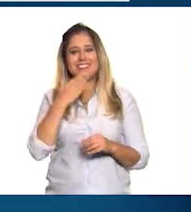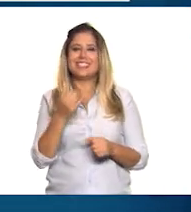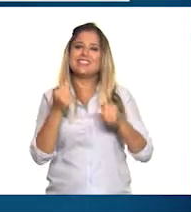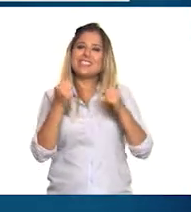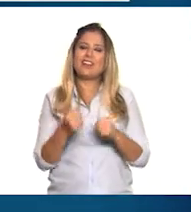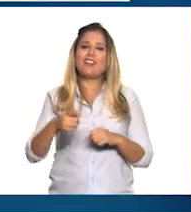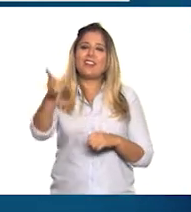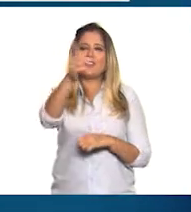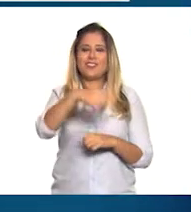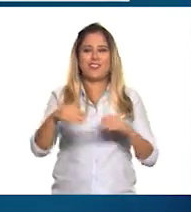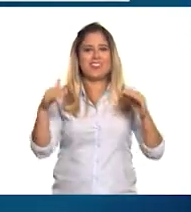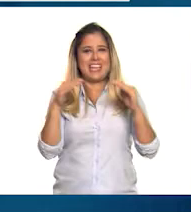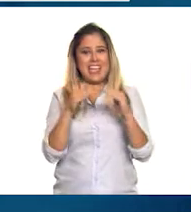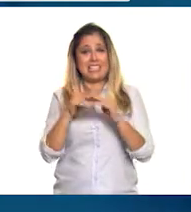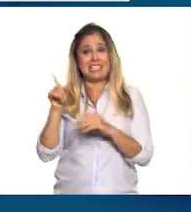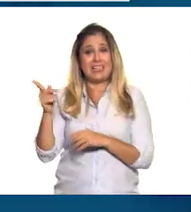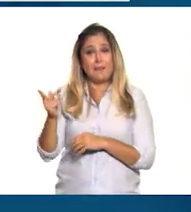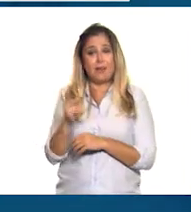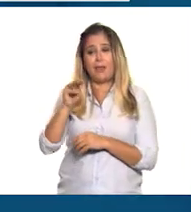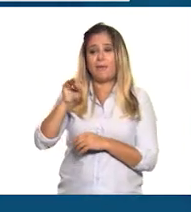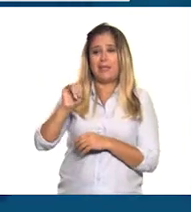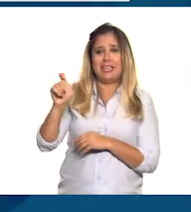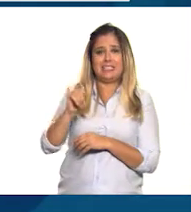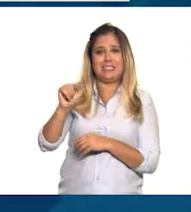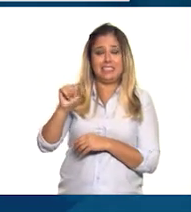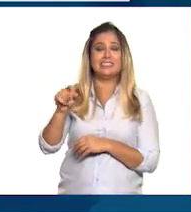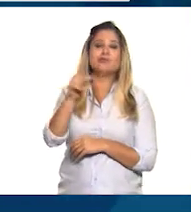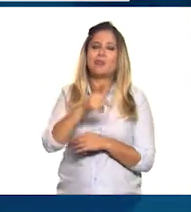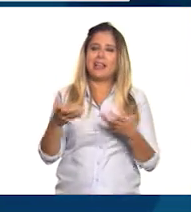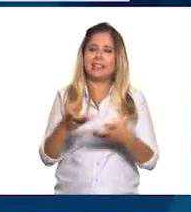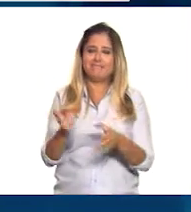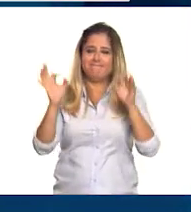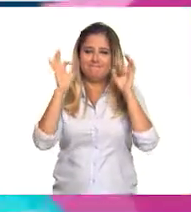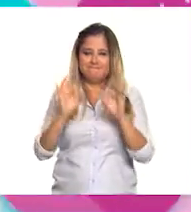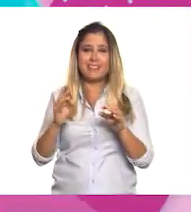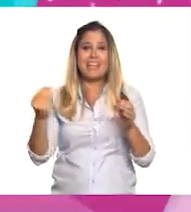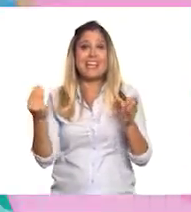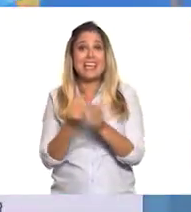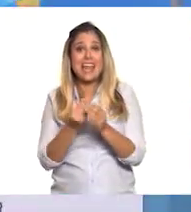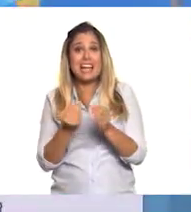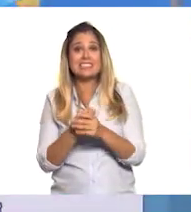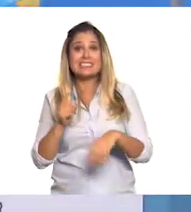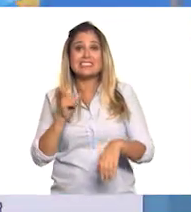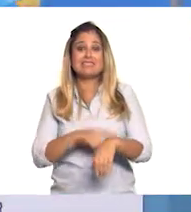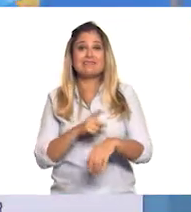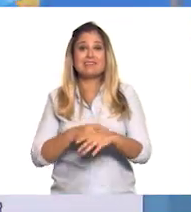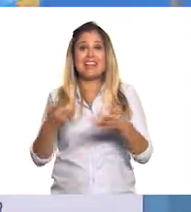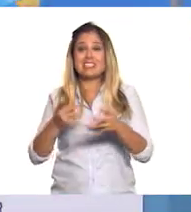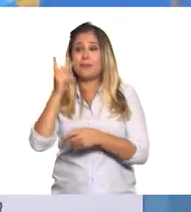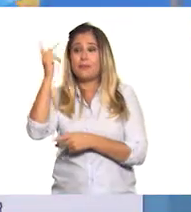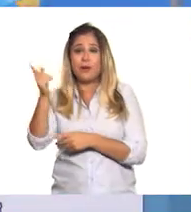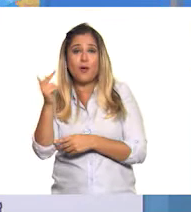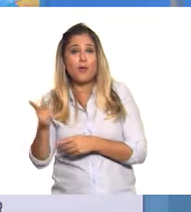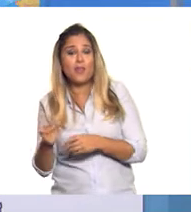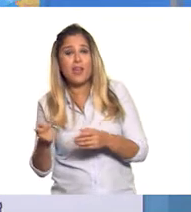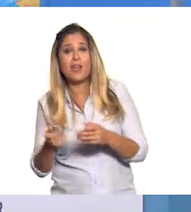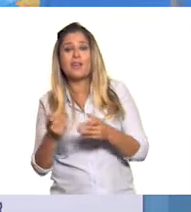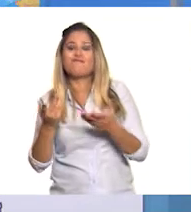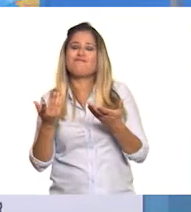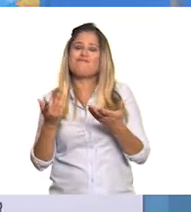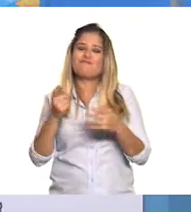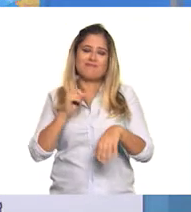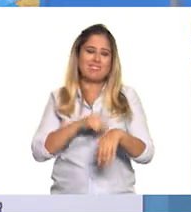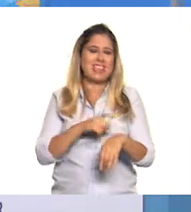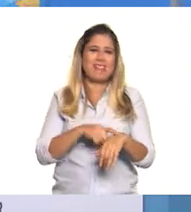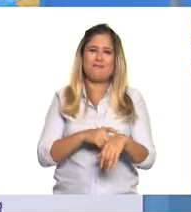niñas y niños en casa y Ton también lo hicieron excelente. En esta clase ya no nos dará tiempo de construir las preguntas del cuestionario tuyo